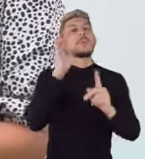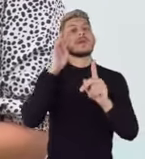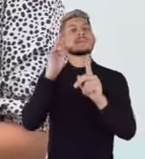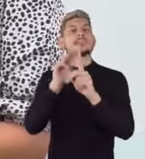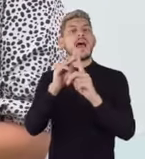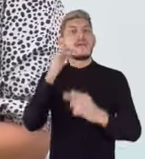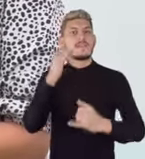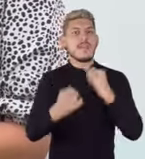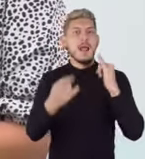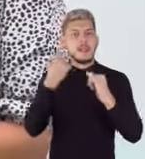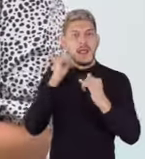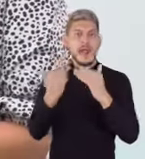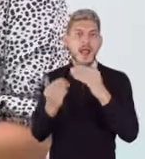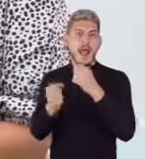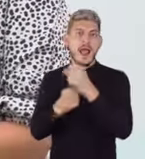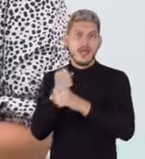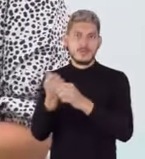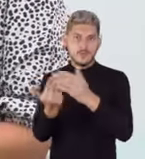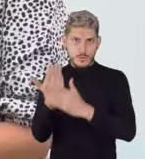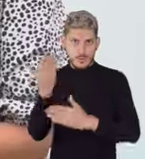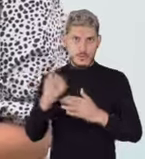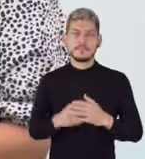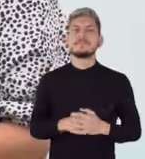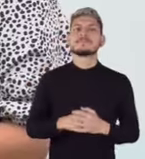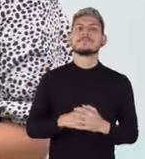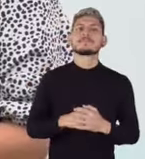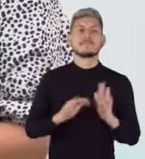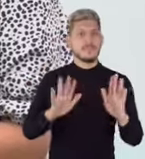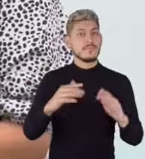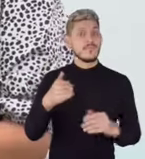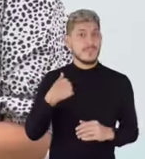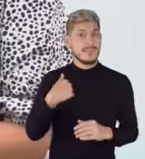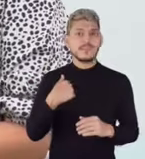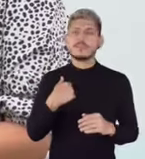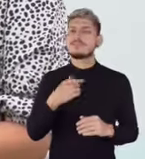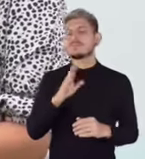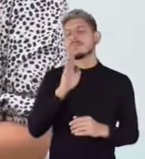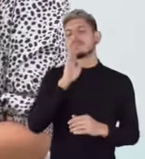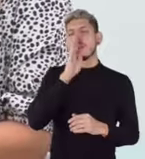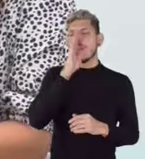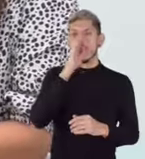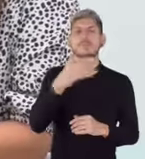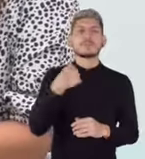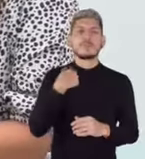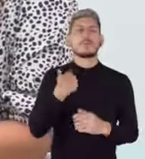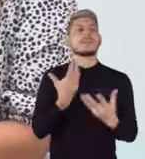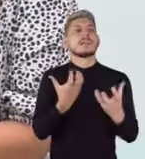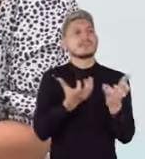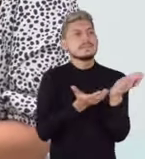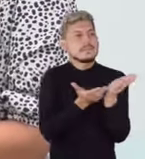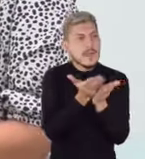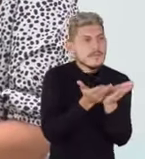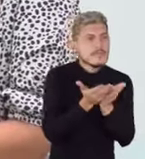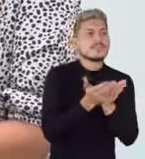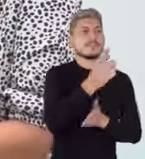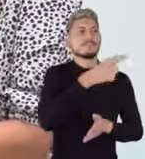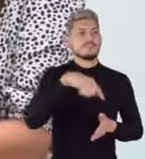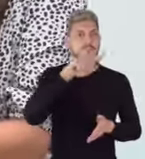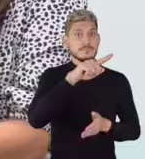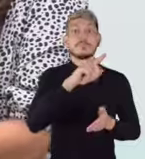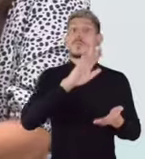contigo. A mí me gustaría que en estos dos minutitos últimos podamos hablar de algo muy importante. Es que, ¿cómo es Natalie